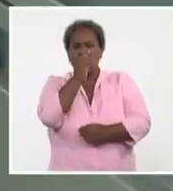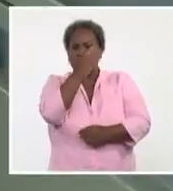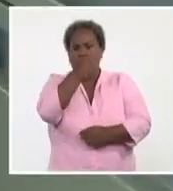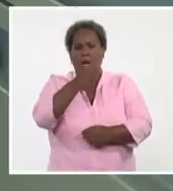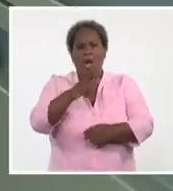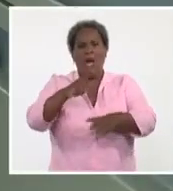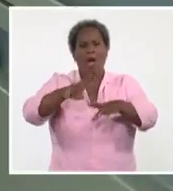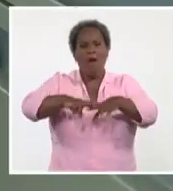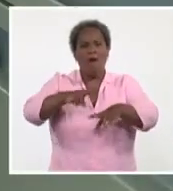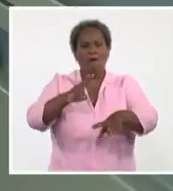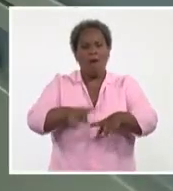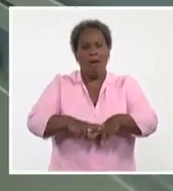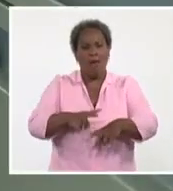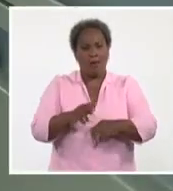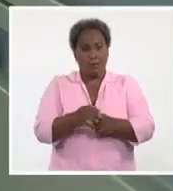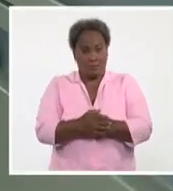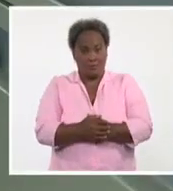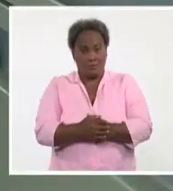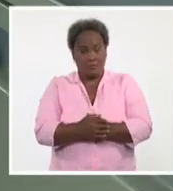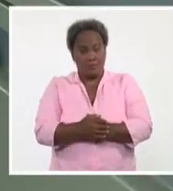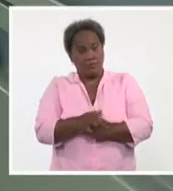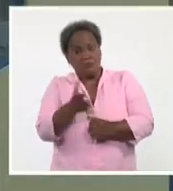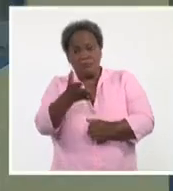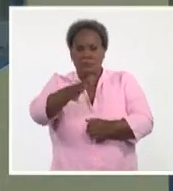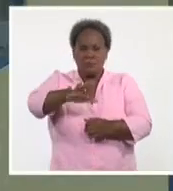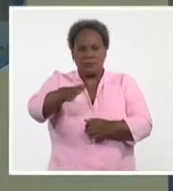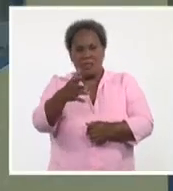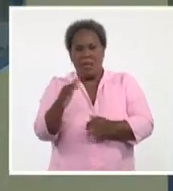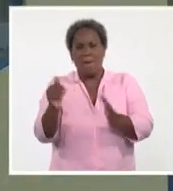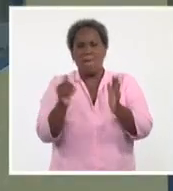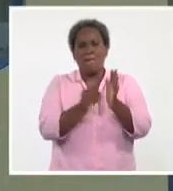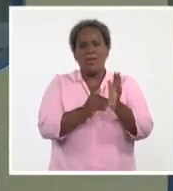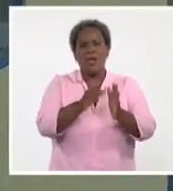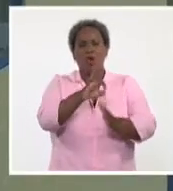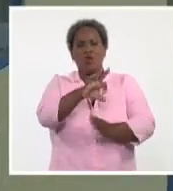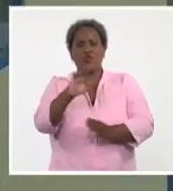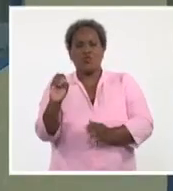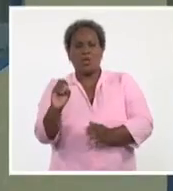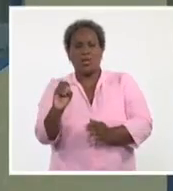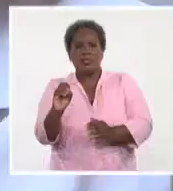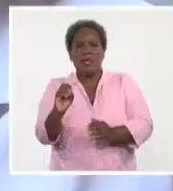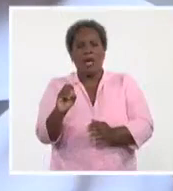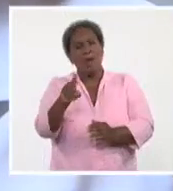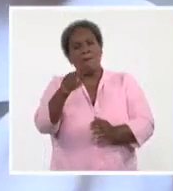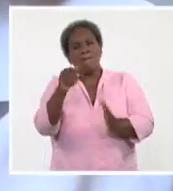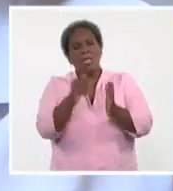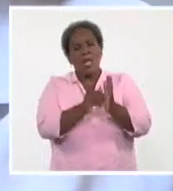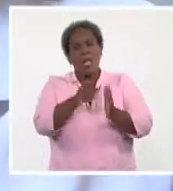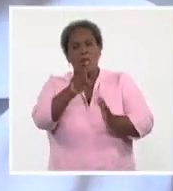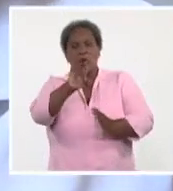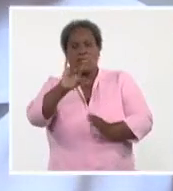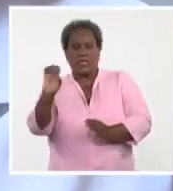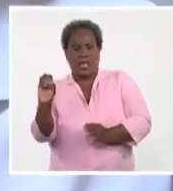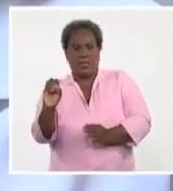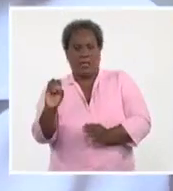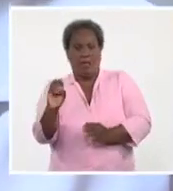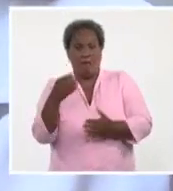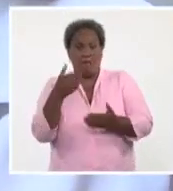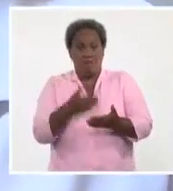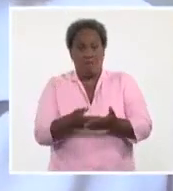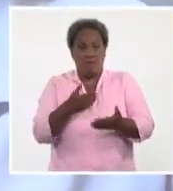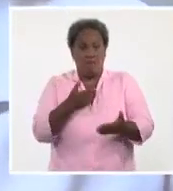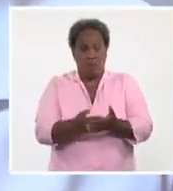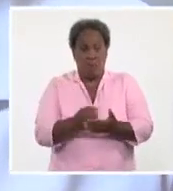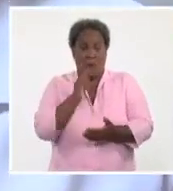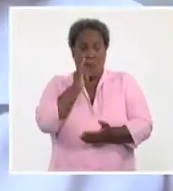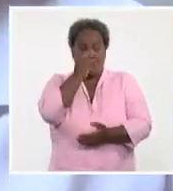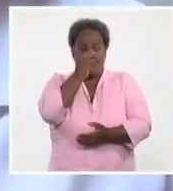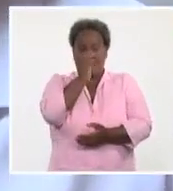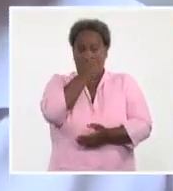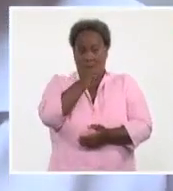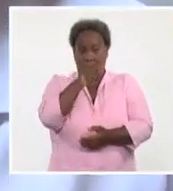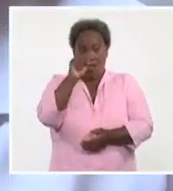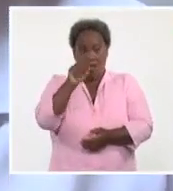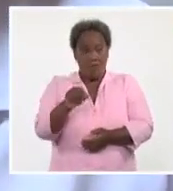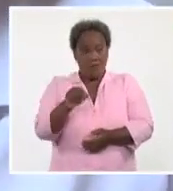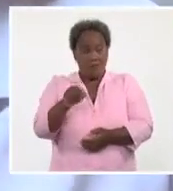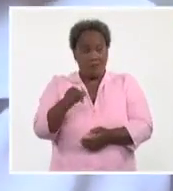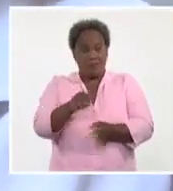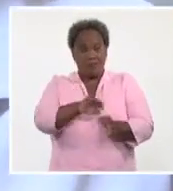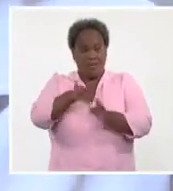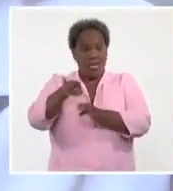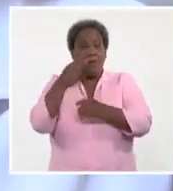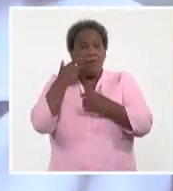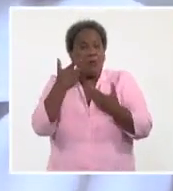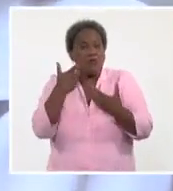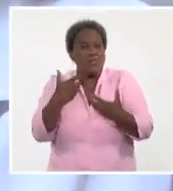un promedio de entre 1.800 a 1.900. Pero lo más importante hoy está ocurriendo dentro de las